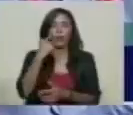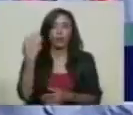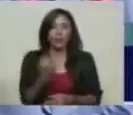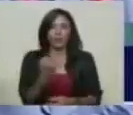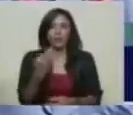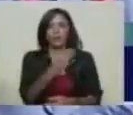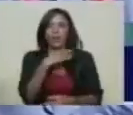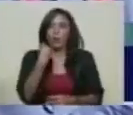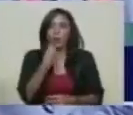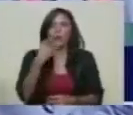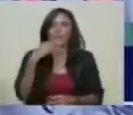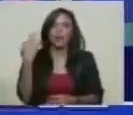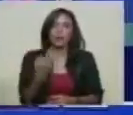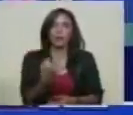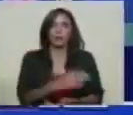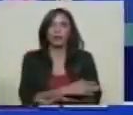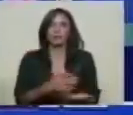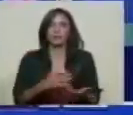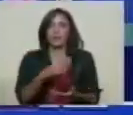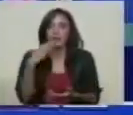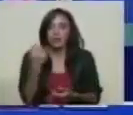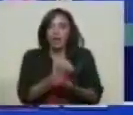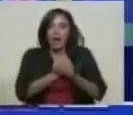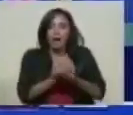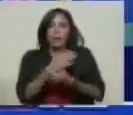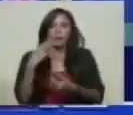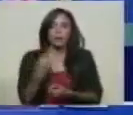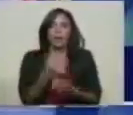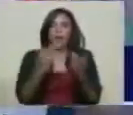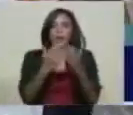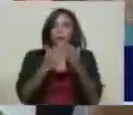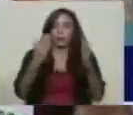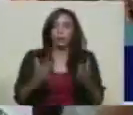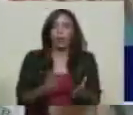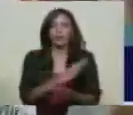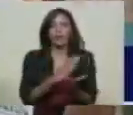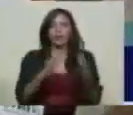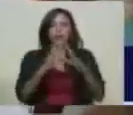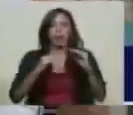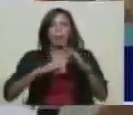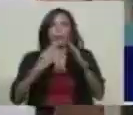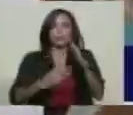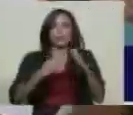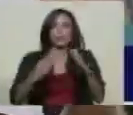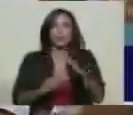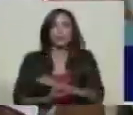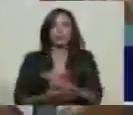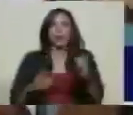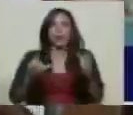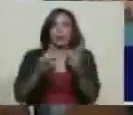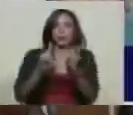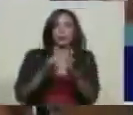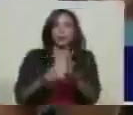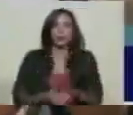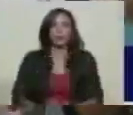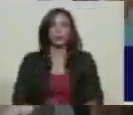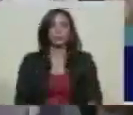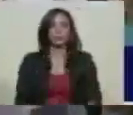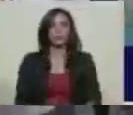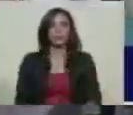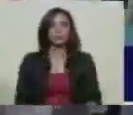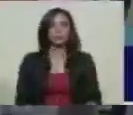verdad, de la juventud profunda, de los estudiantes de educación media, de los estudiantes de